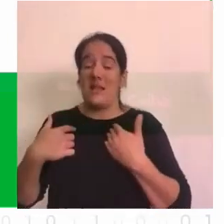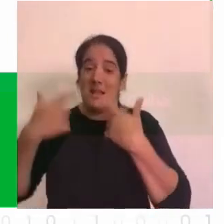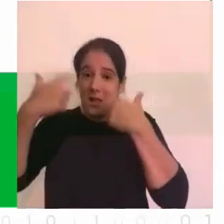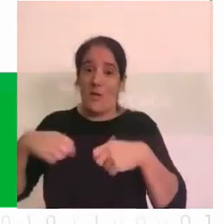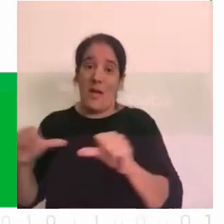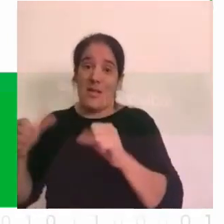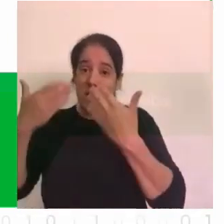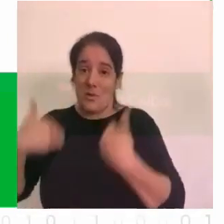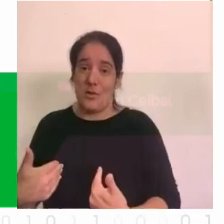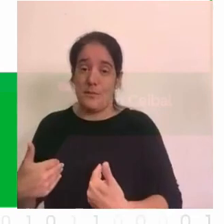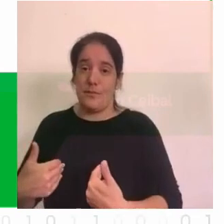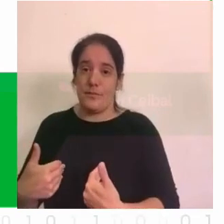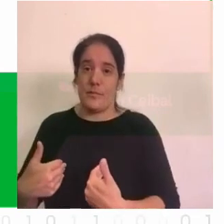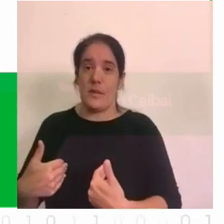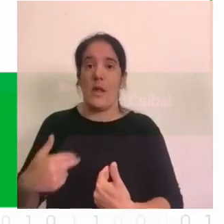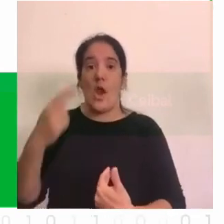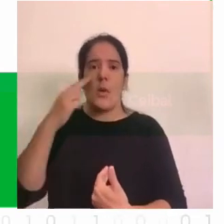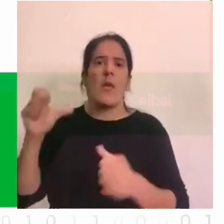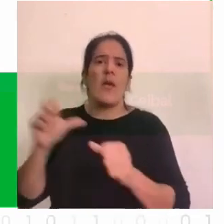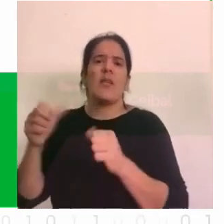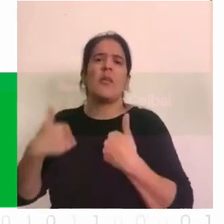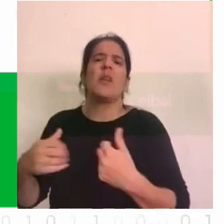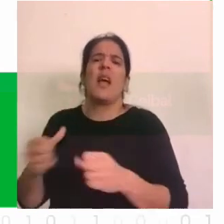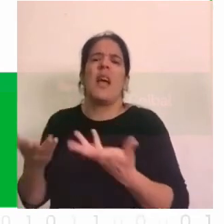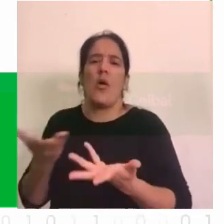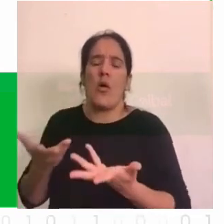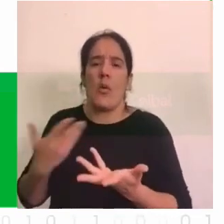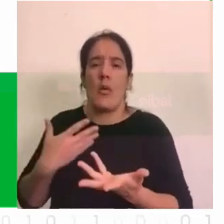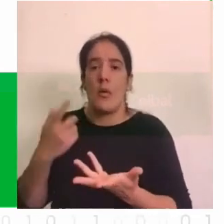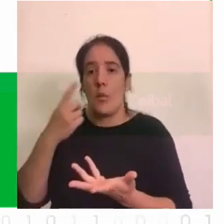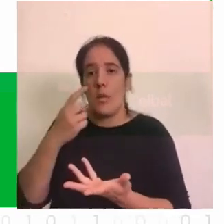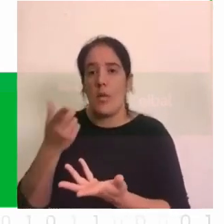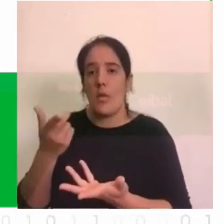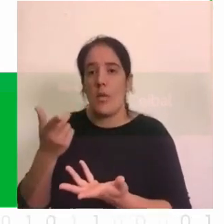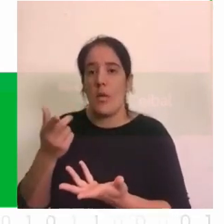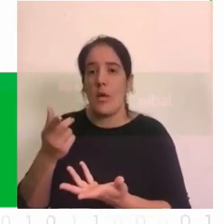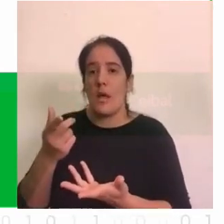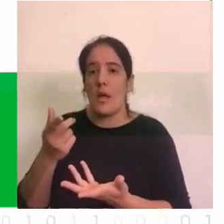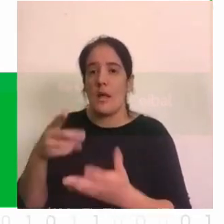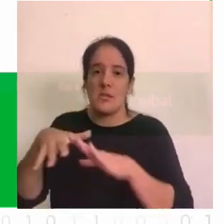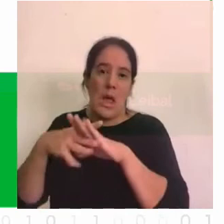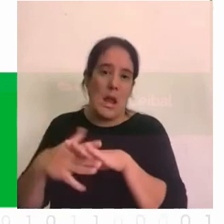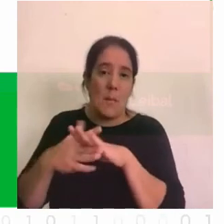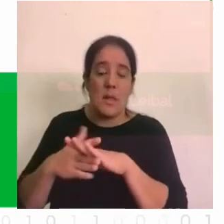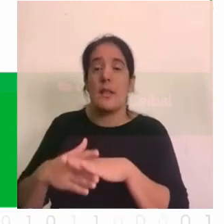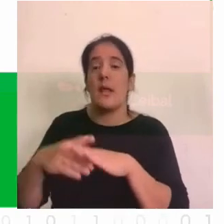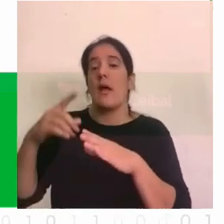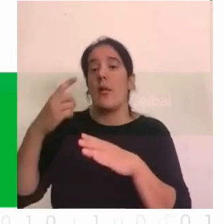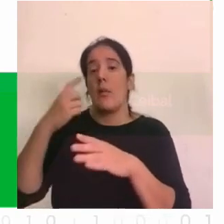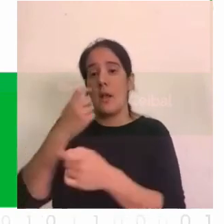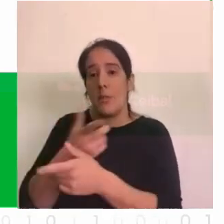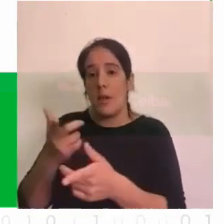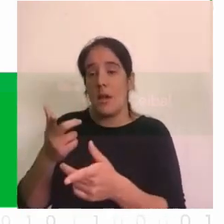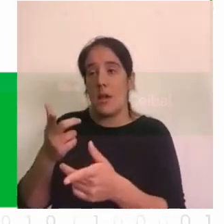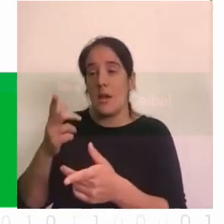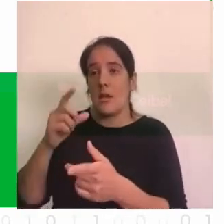para medirlos, se utiliza el Check Behavior Checklist, que es un instrumento muy usado para poder rankear diferentes psicopatologías